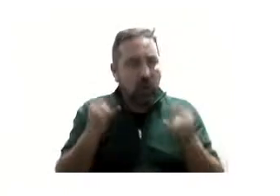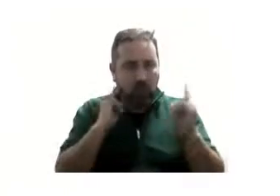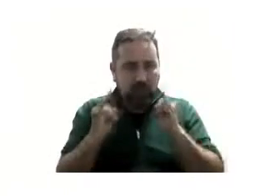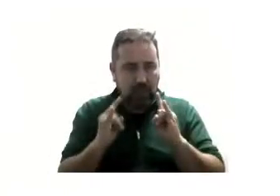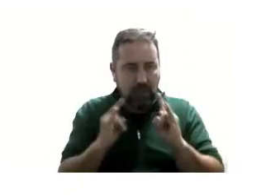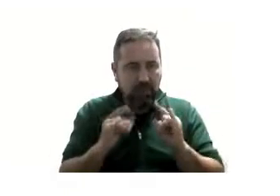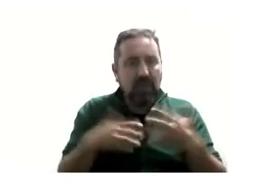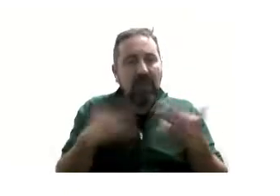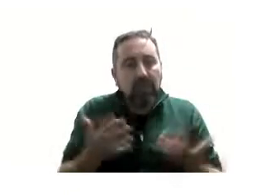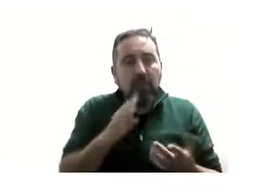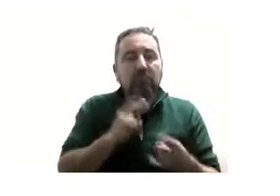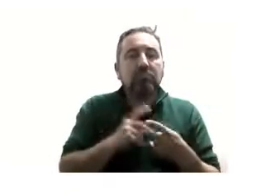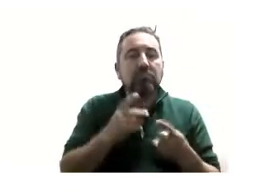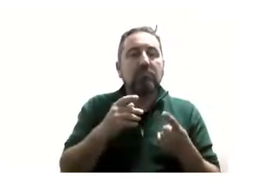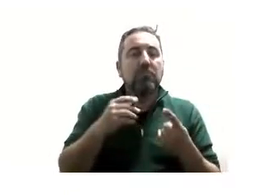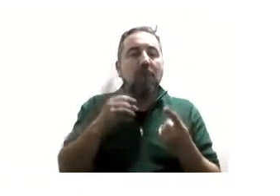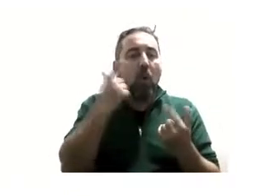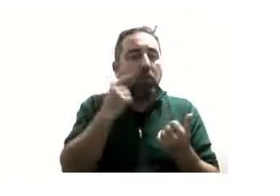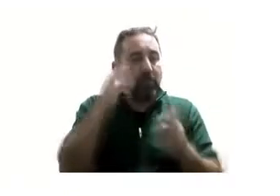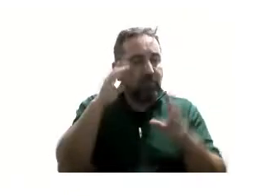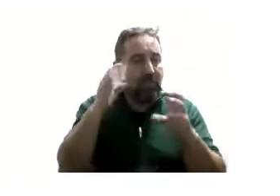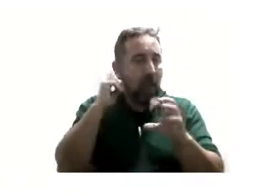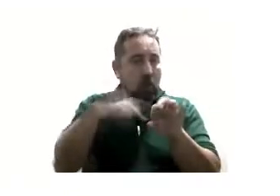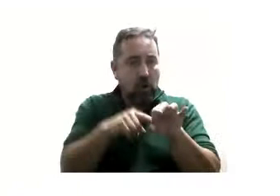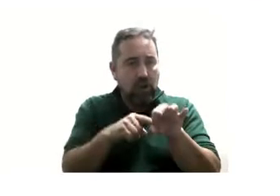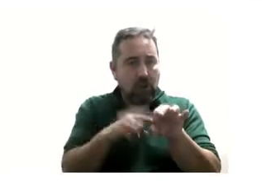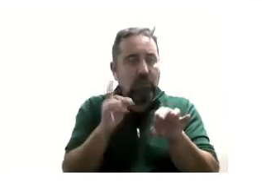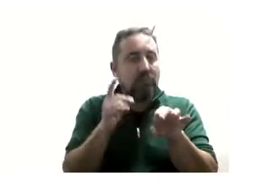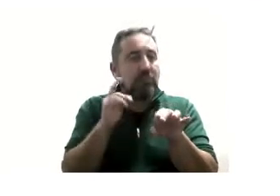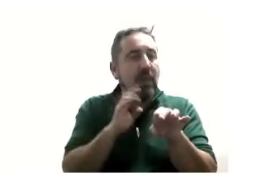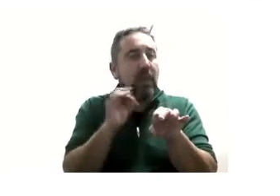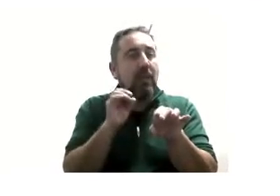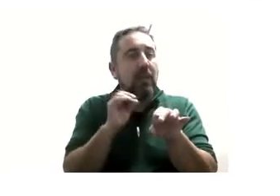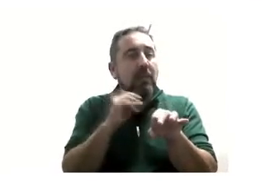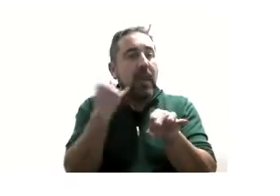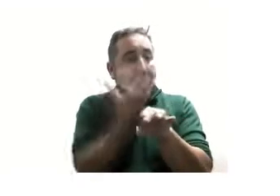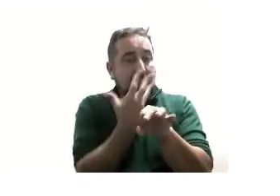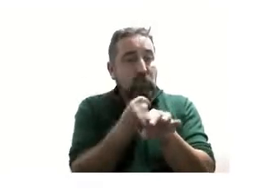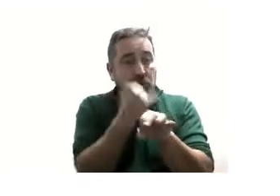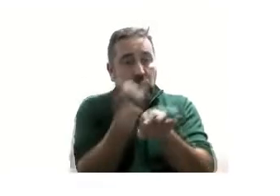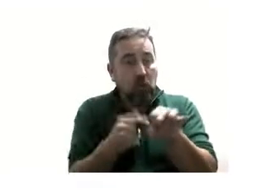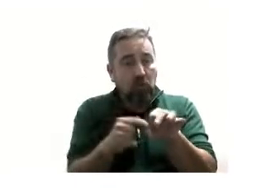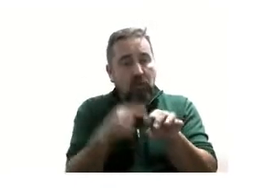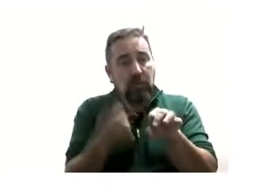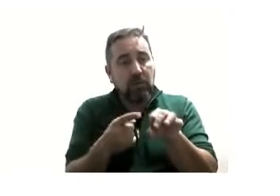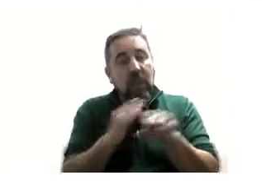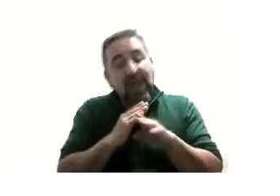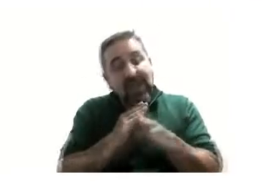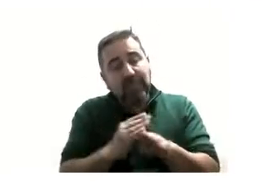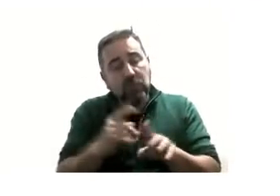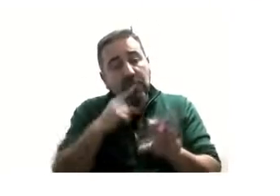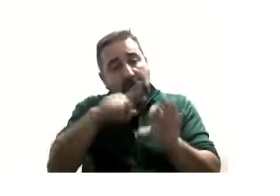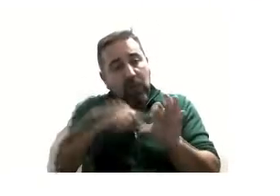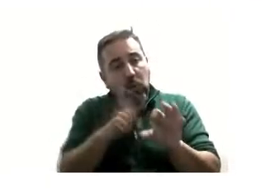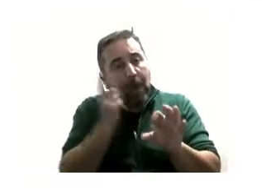capaces de estimular eléctricamente una parte de la cóclea con un electrodo y el resto de la cóclea, o bien que se estimule de